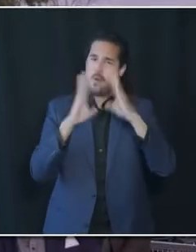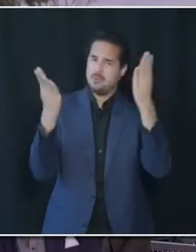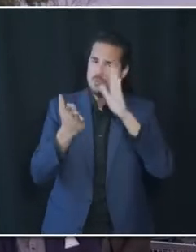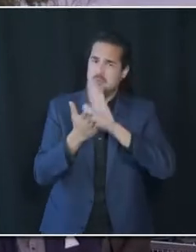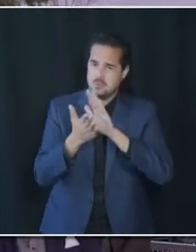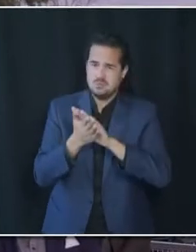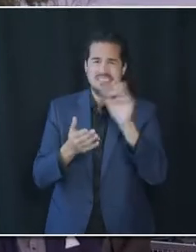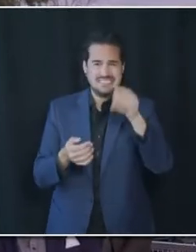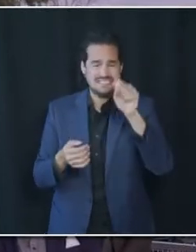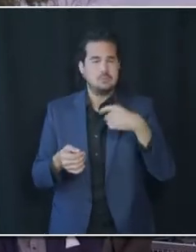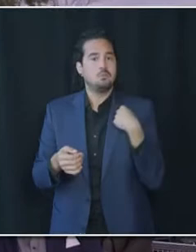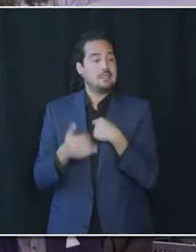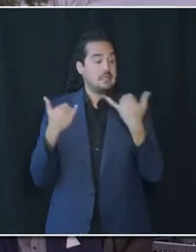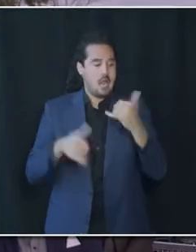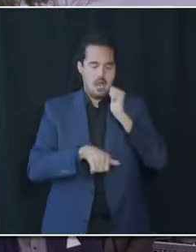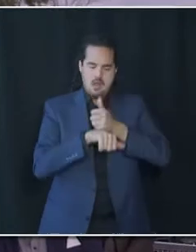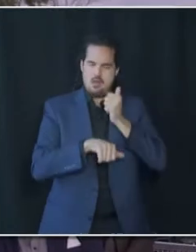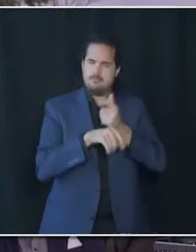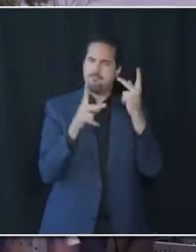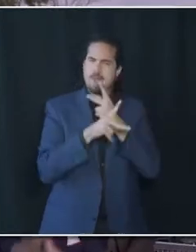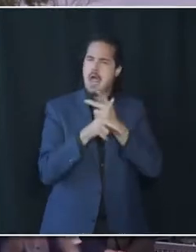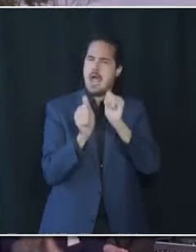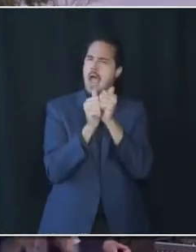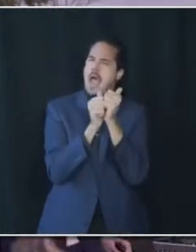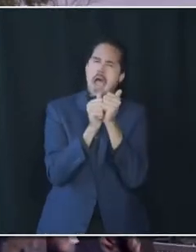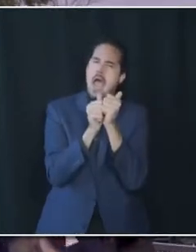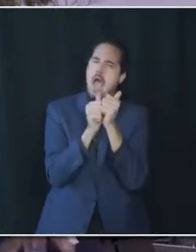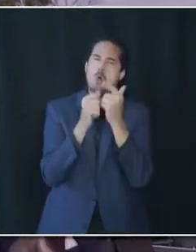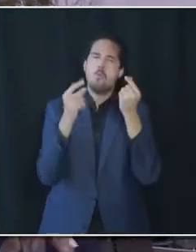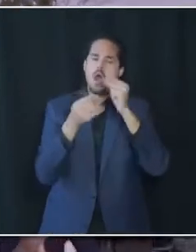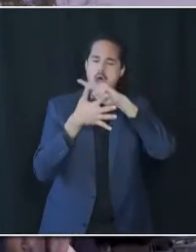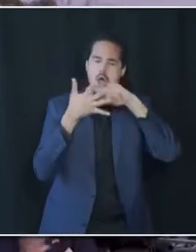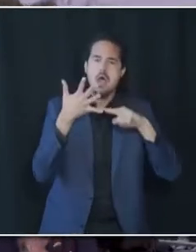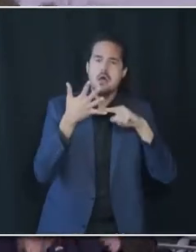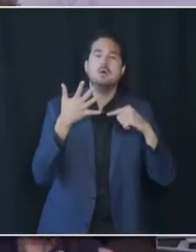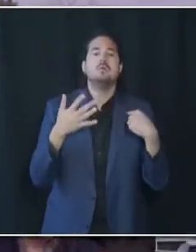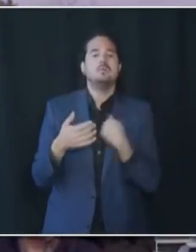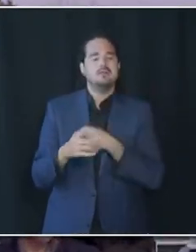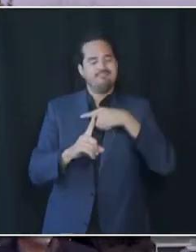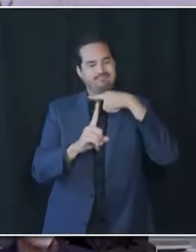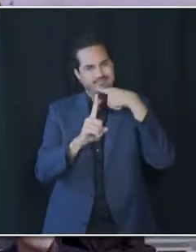tratando de resolver los detalles y me siento confiada que si lo vamos a lograr